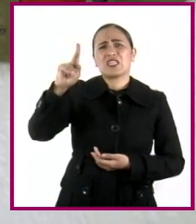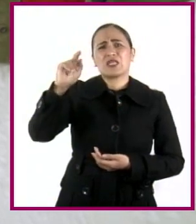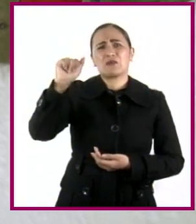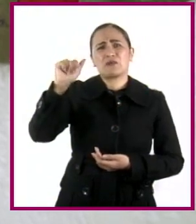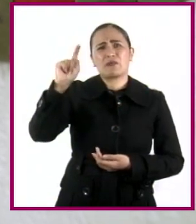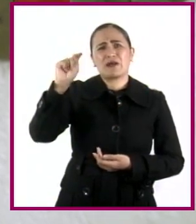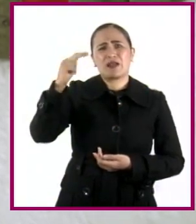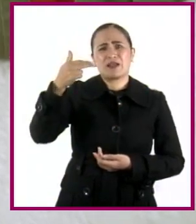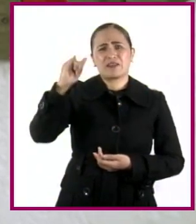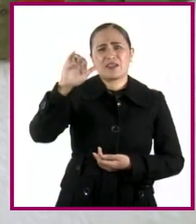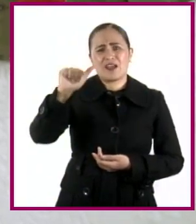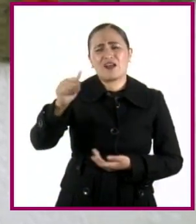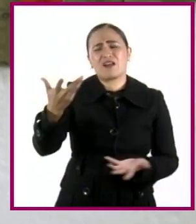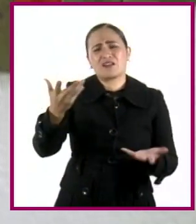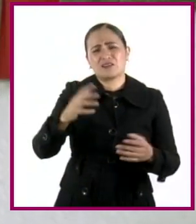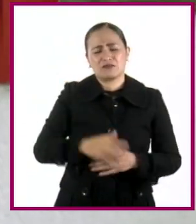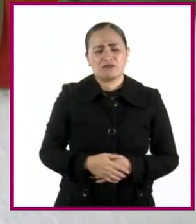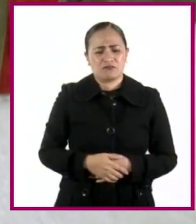Hipatia.